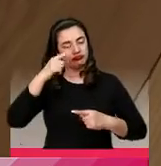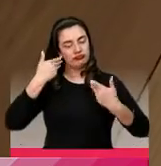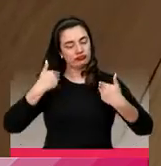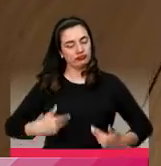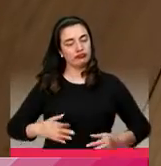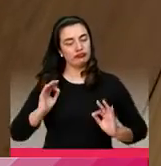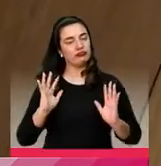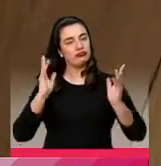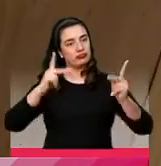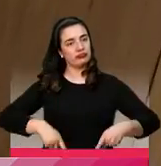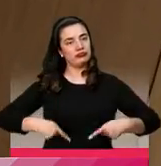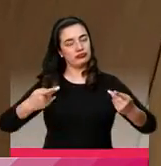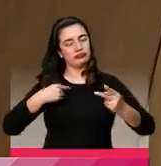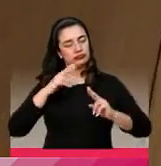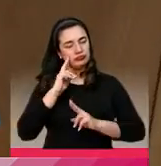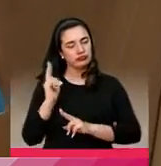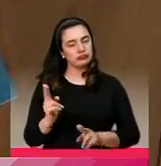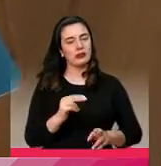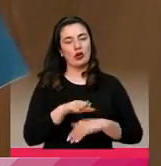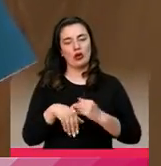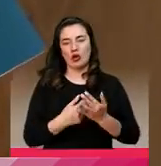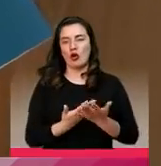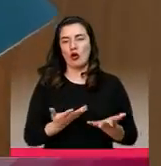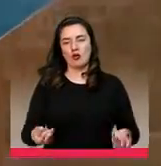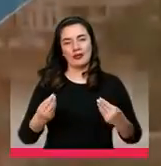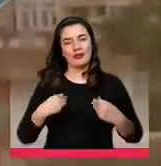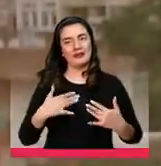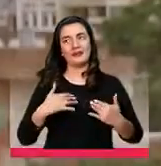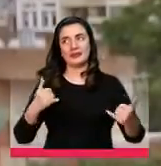la vida y valorando todo aquello que nos brinda felicidad.